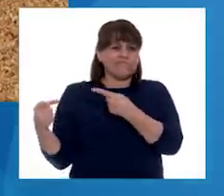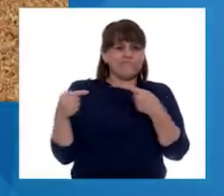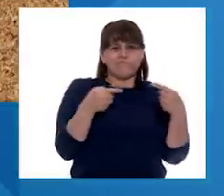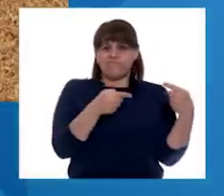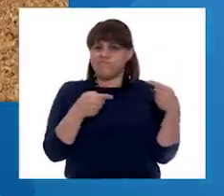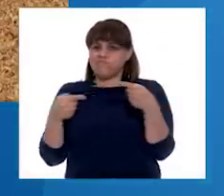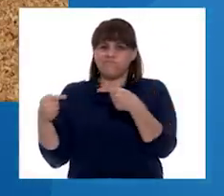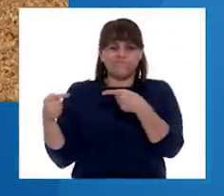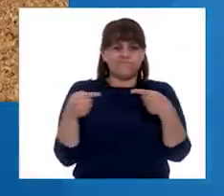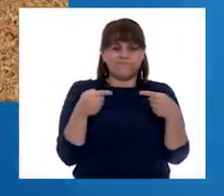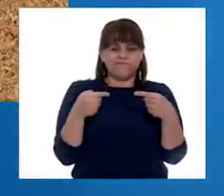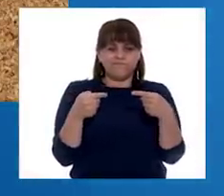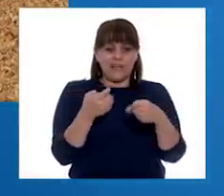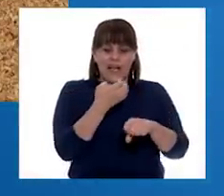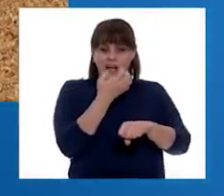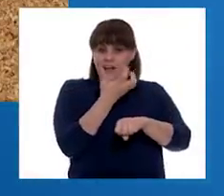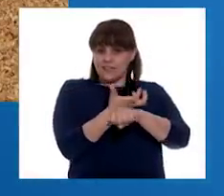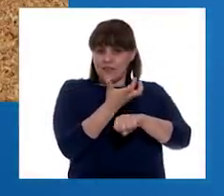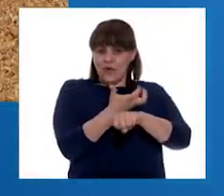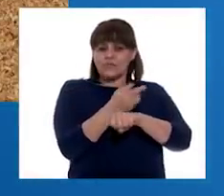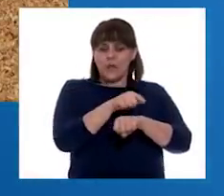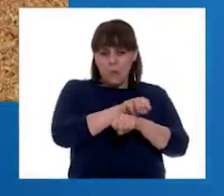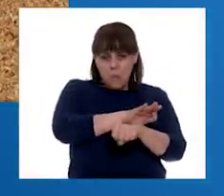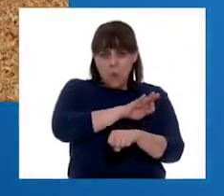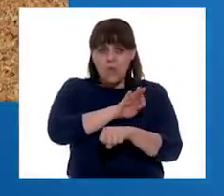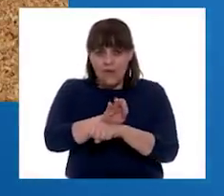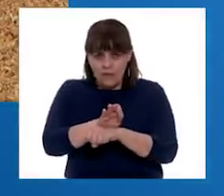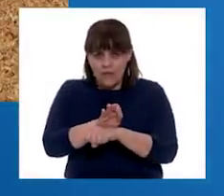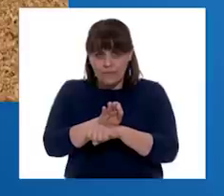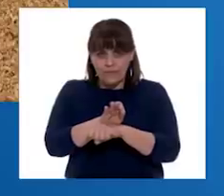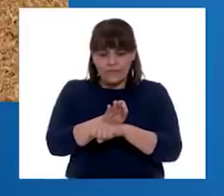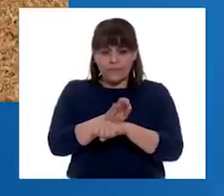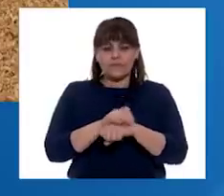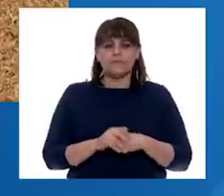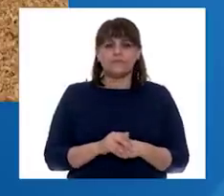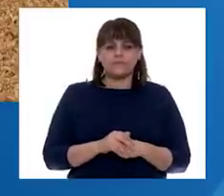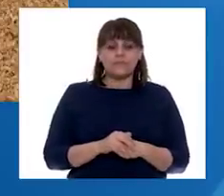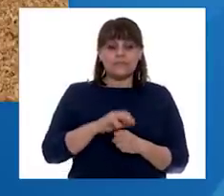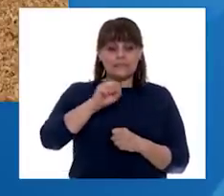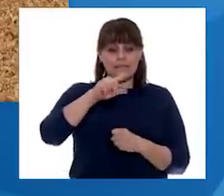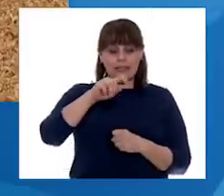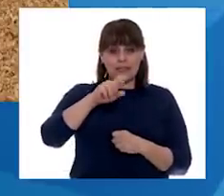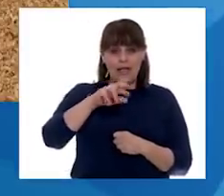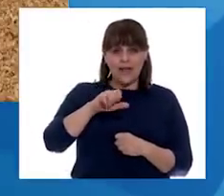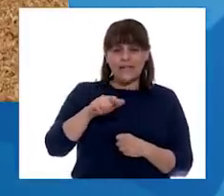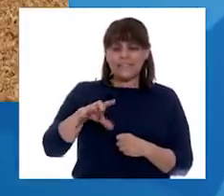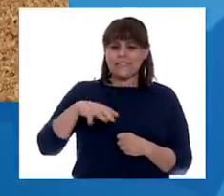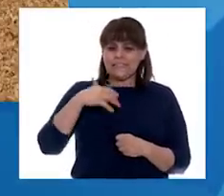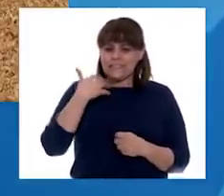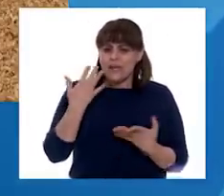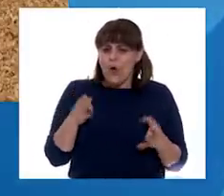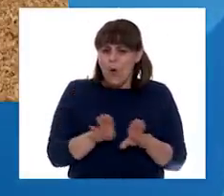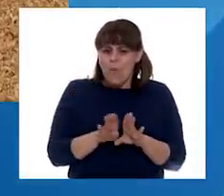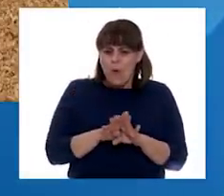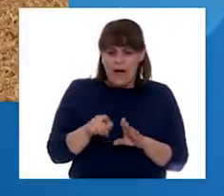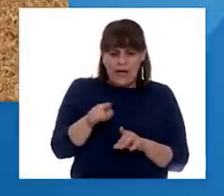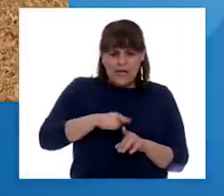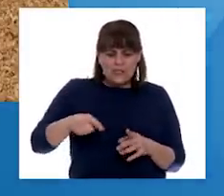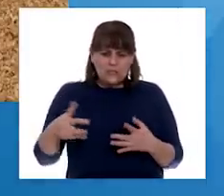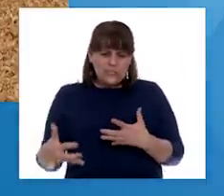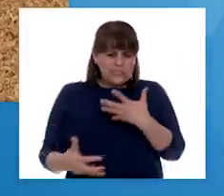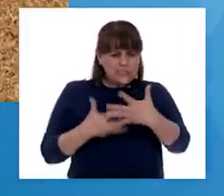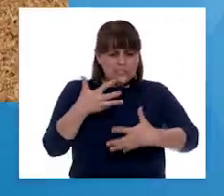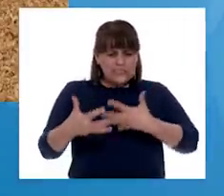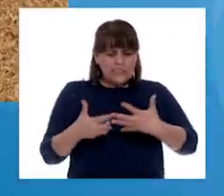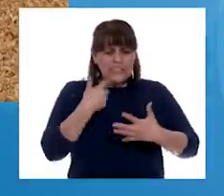gradualmente por Estados Unidos. Defendiendo la soberanía de la nación, Santa Anna intentaría someter las rebeliones, obteniendo